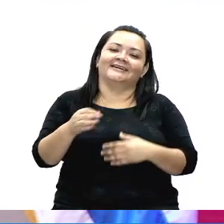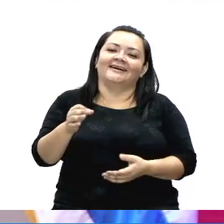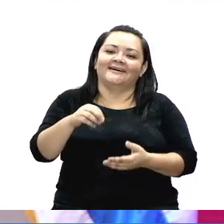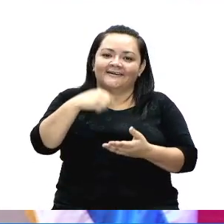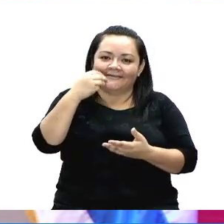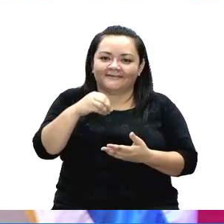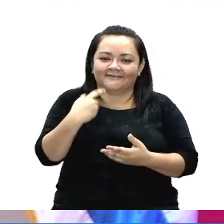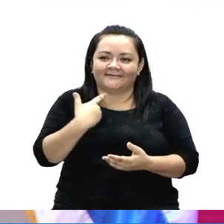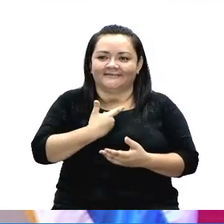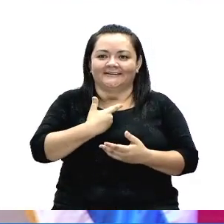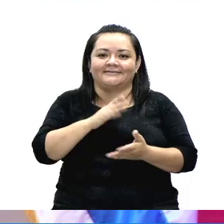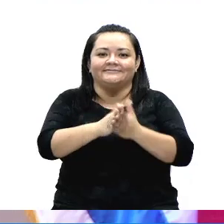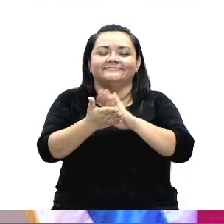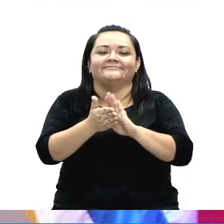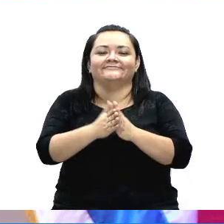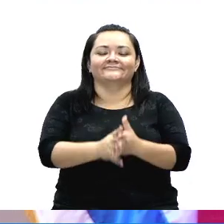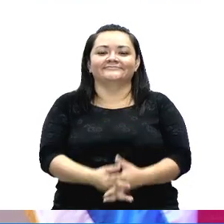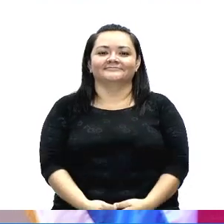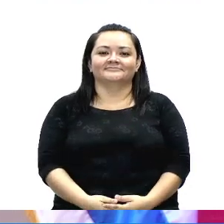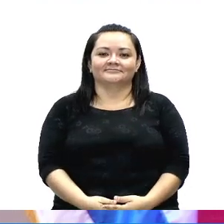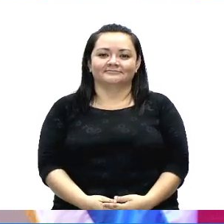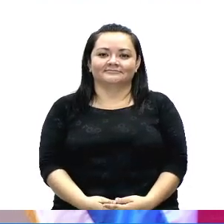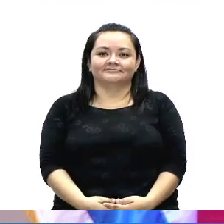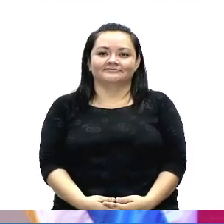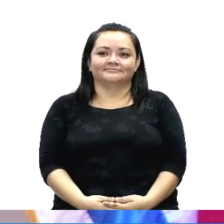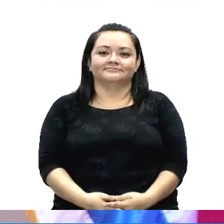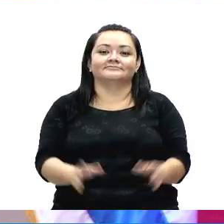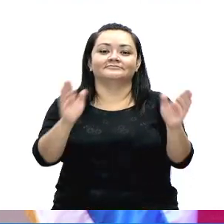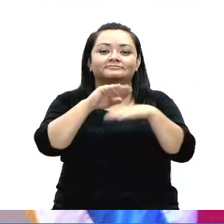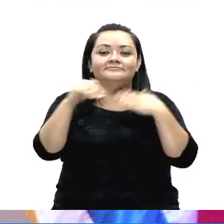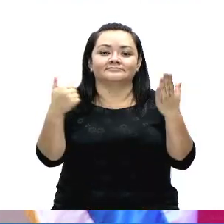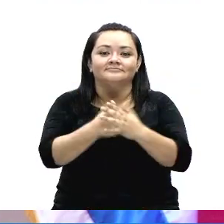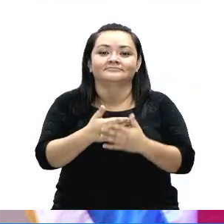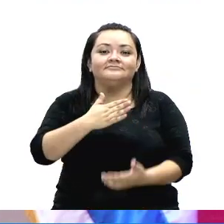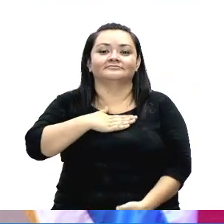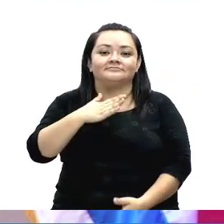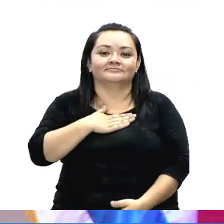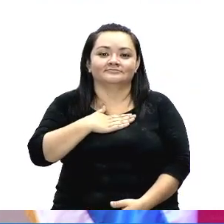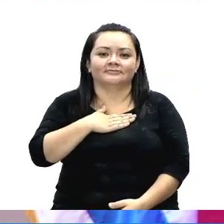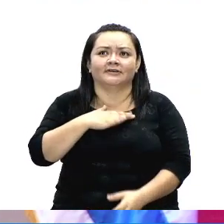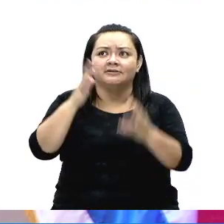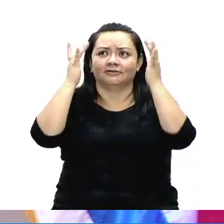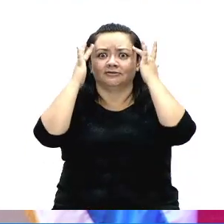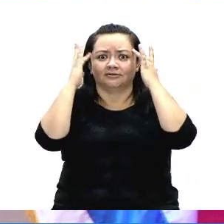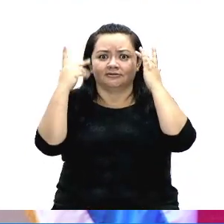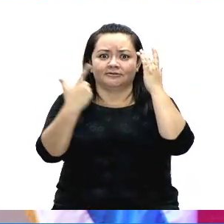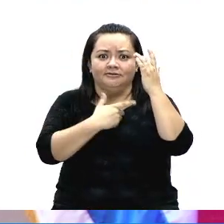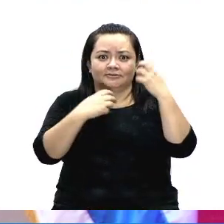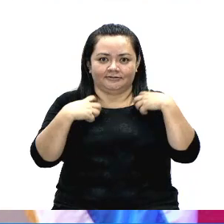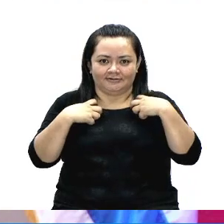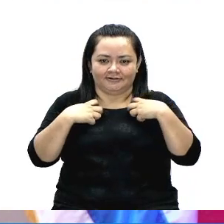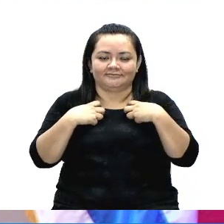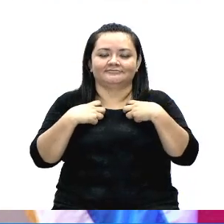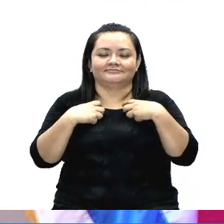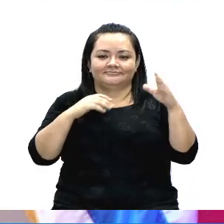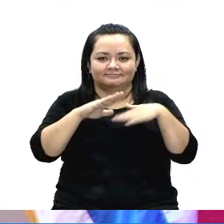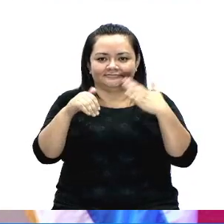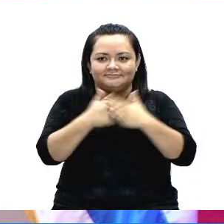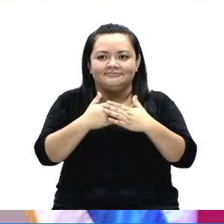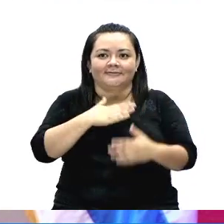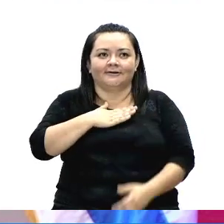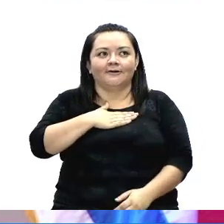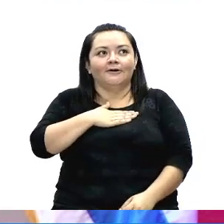frijolitos y las pupusas todos tenemos traumas en nuestra vida todos tenemos